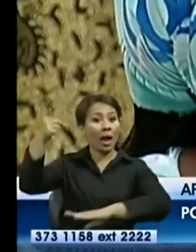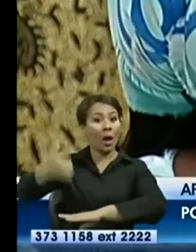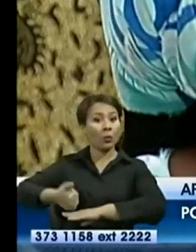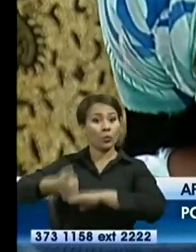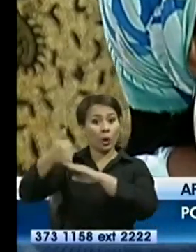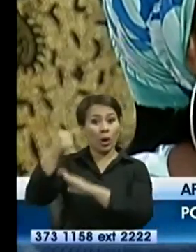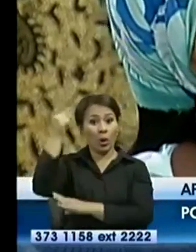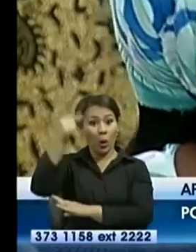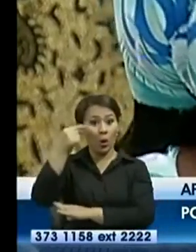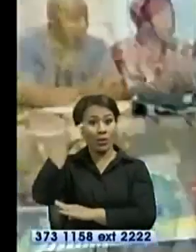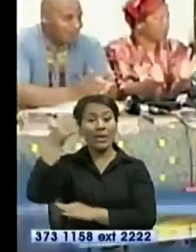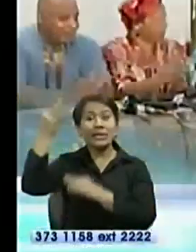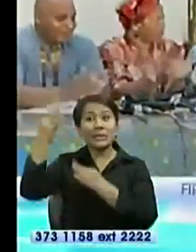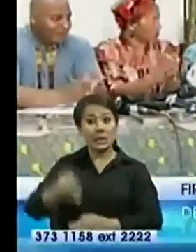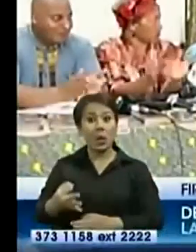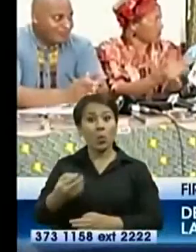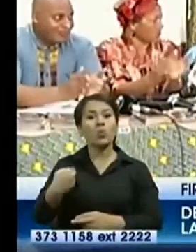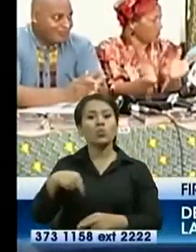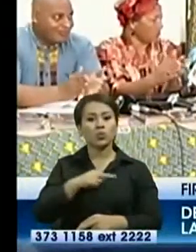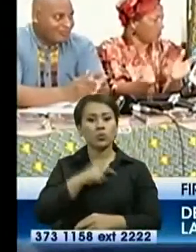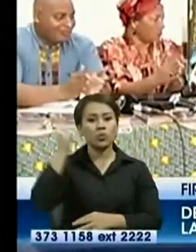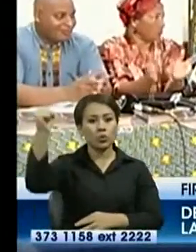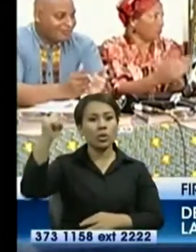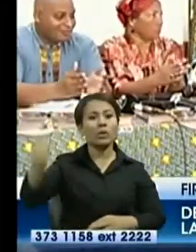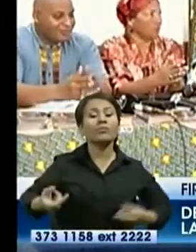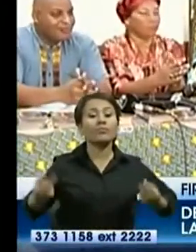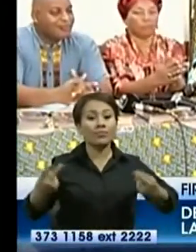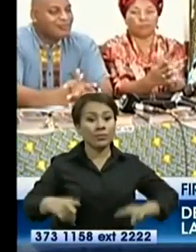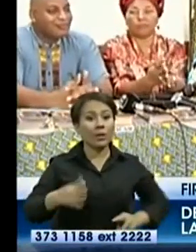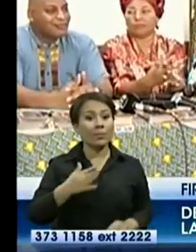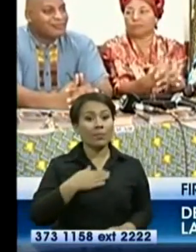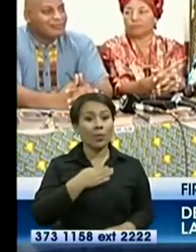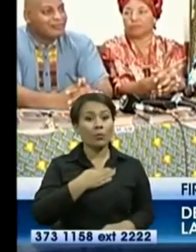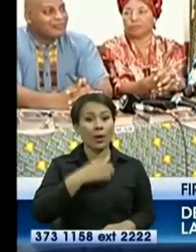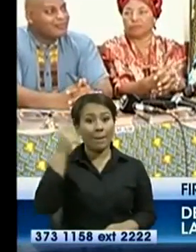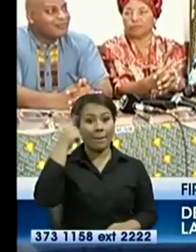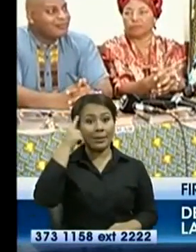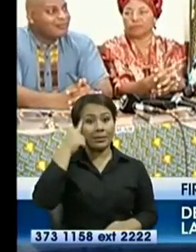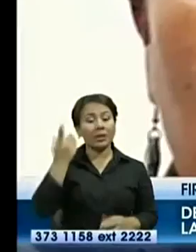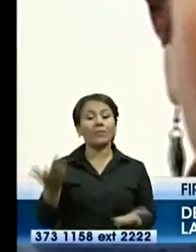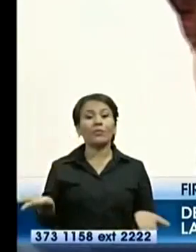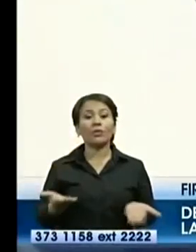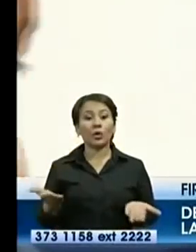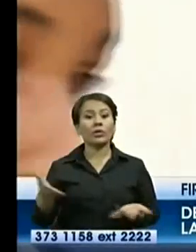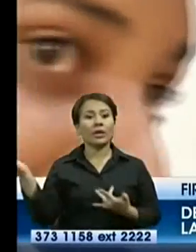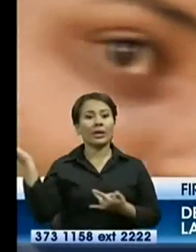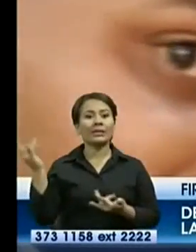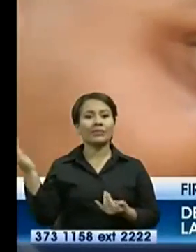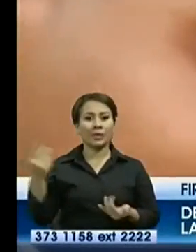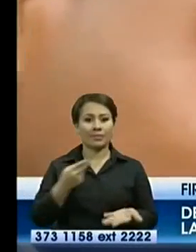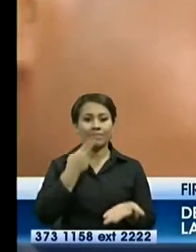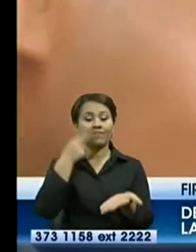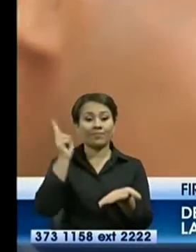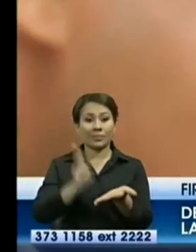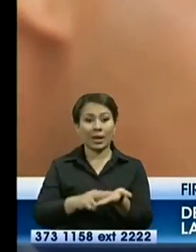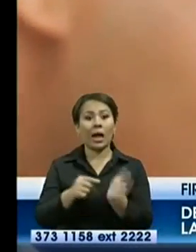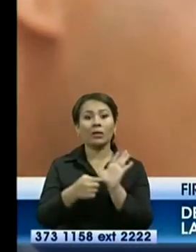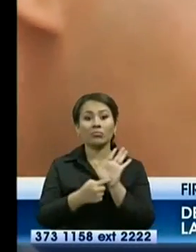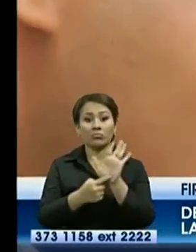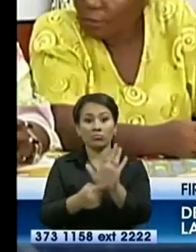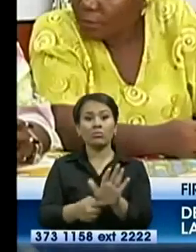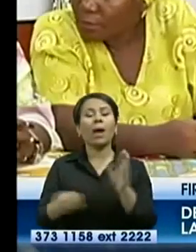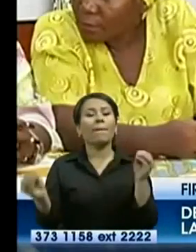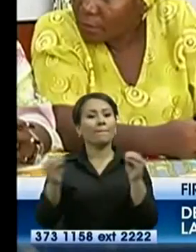gobierno, garantice. La agrupación Palenque de Pensamiento Afroecuatoriano espera, sin embargo, que el documento tenga mayores